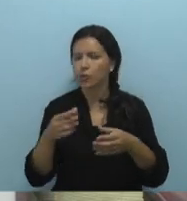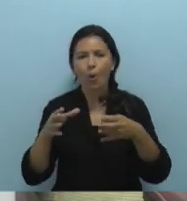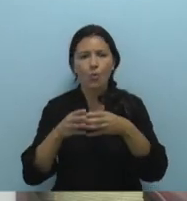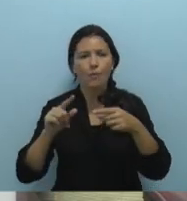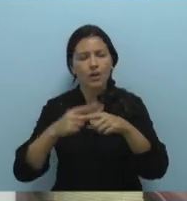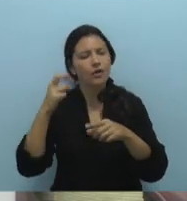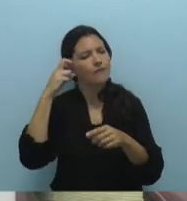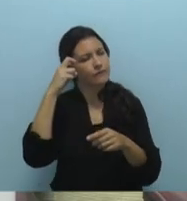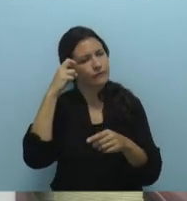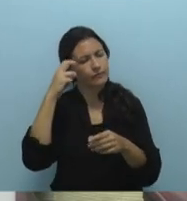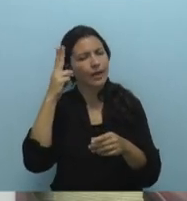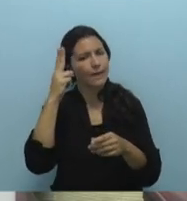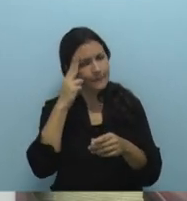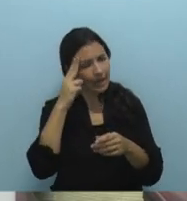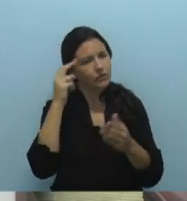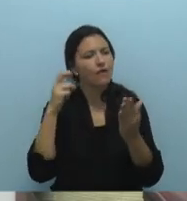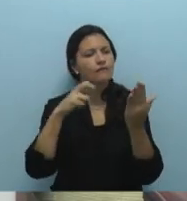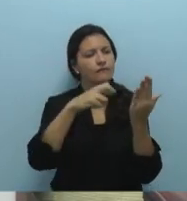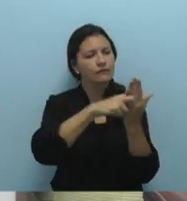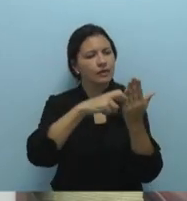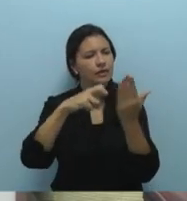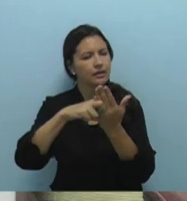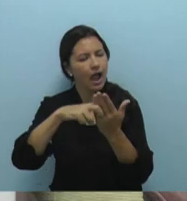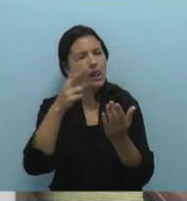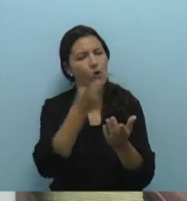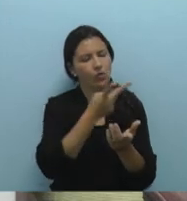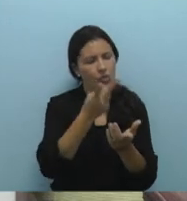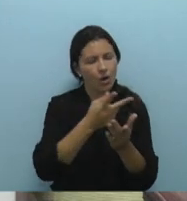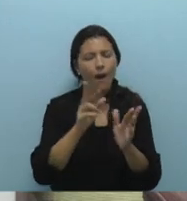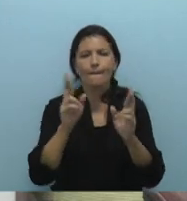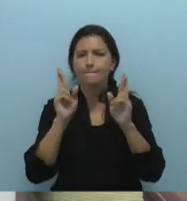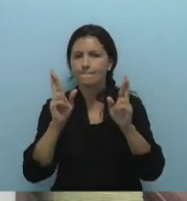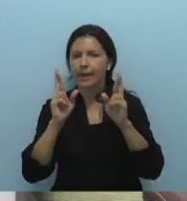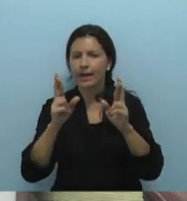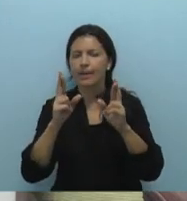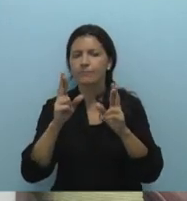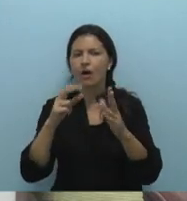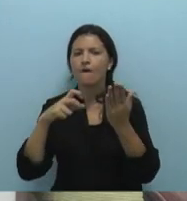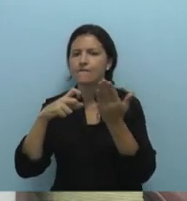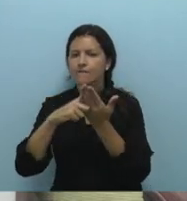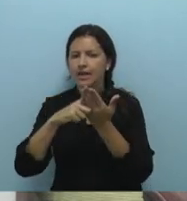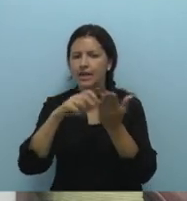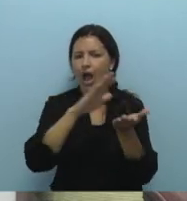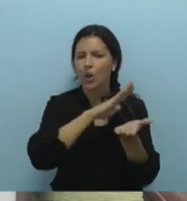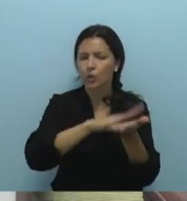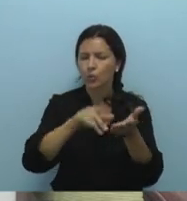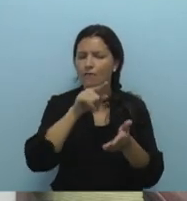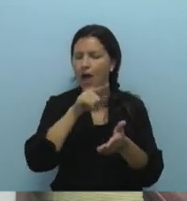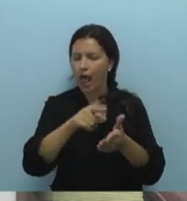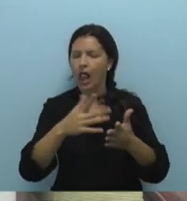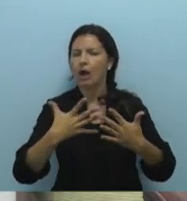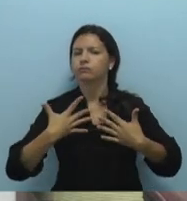a la tarea que llevaron adelante los dos fiscales y esperemos que las dos fiscales que tienen la causa no se dejen